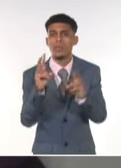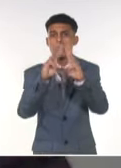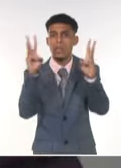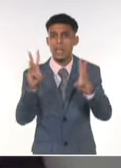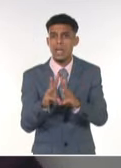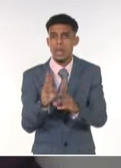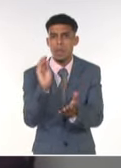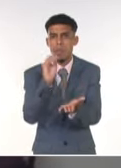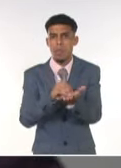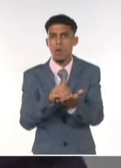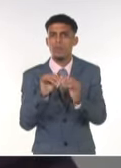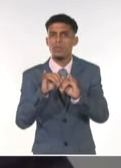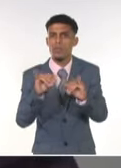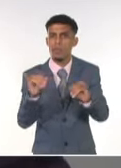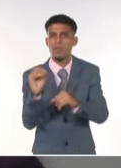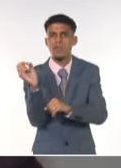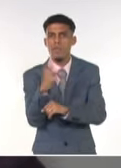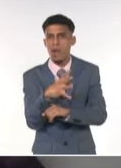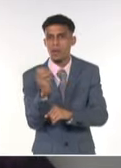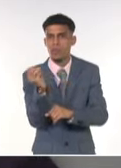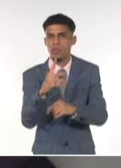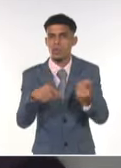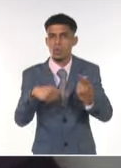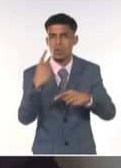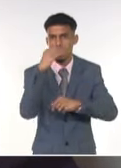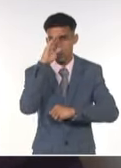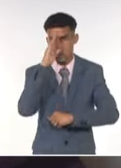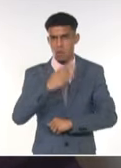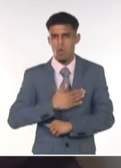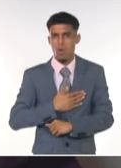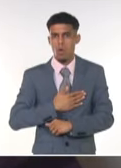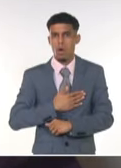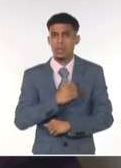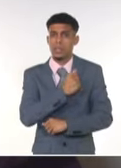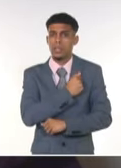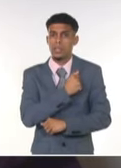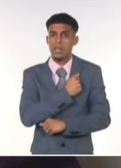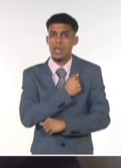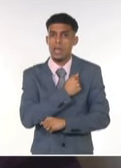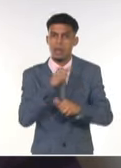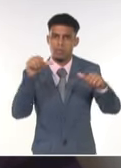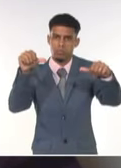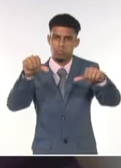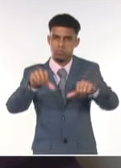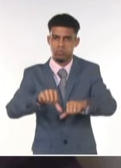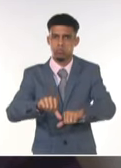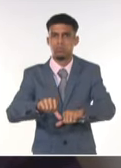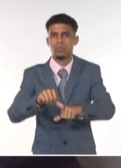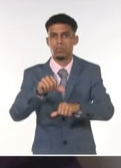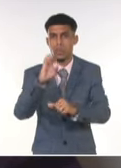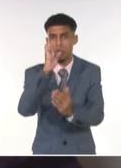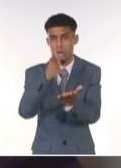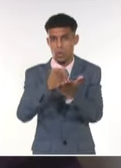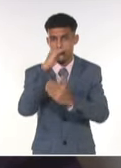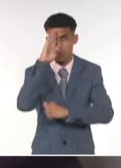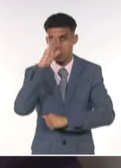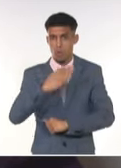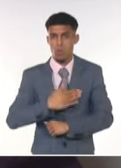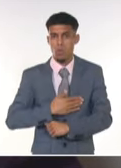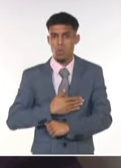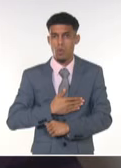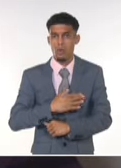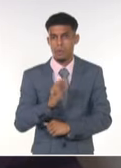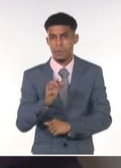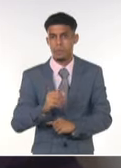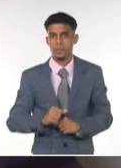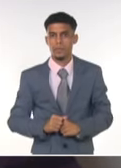constantemente de desprestigiar, de socavar los esfuerzos que se hacen en la calidad de nuestra